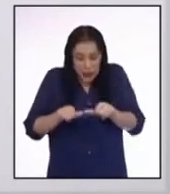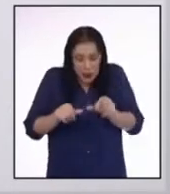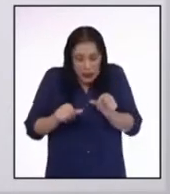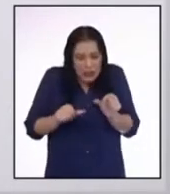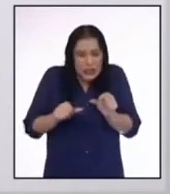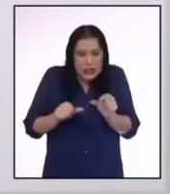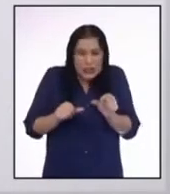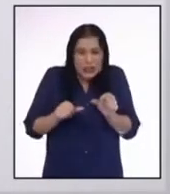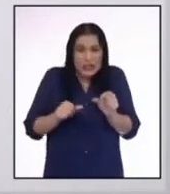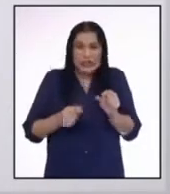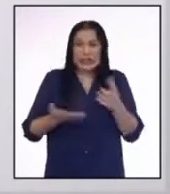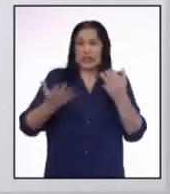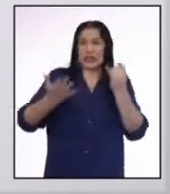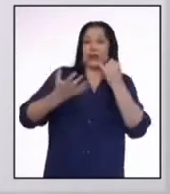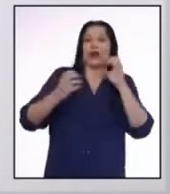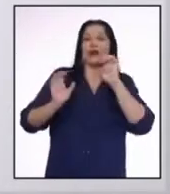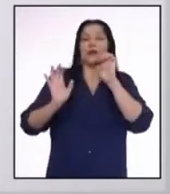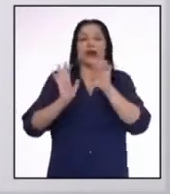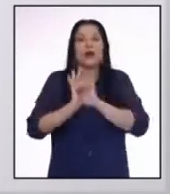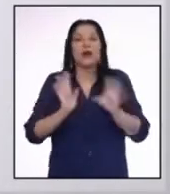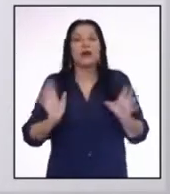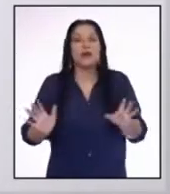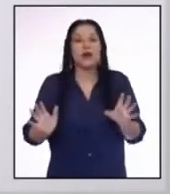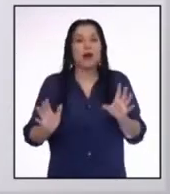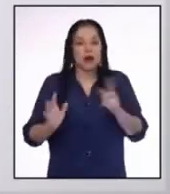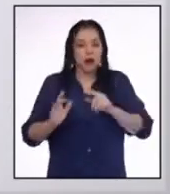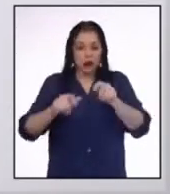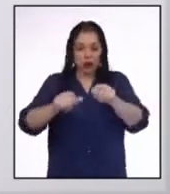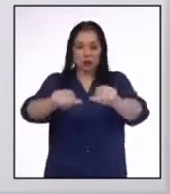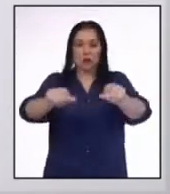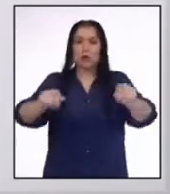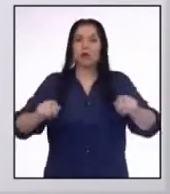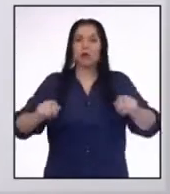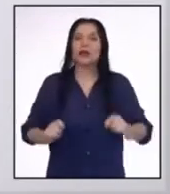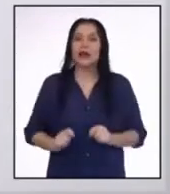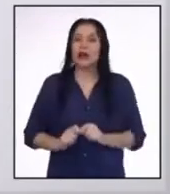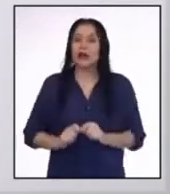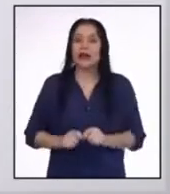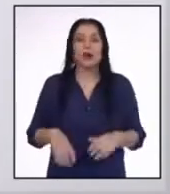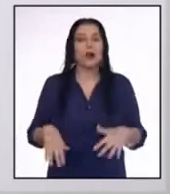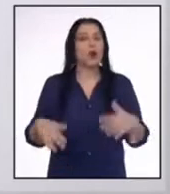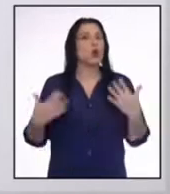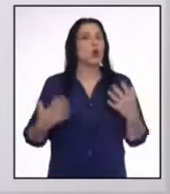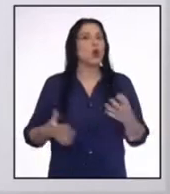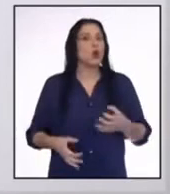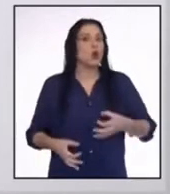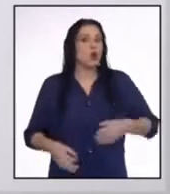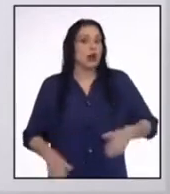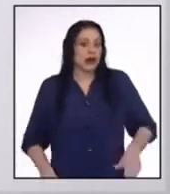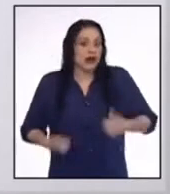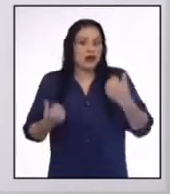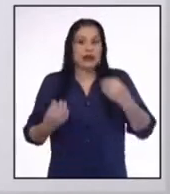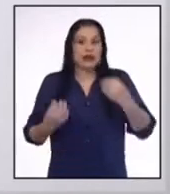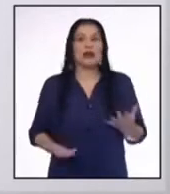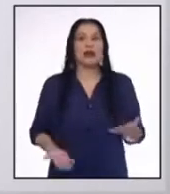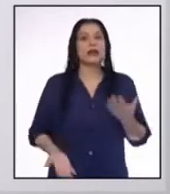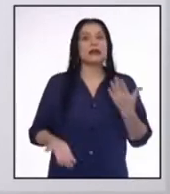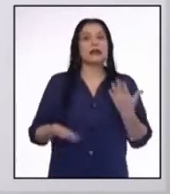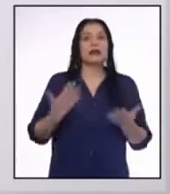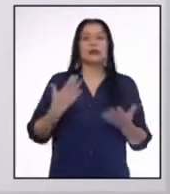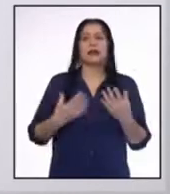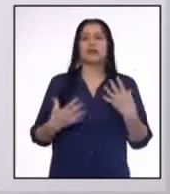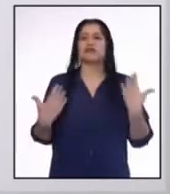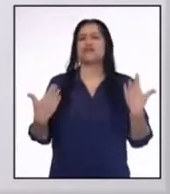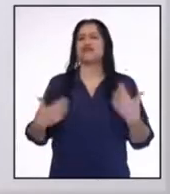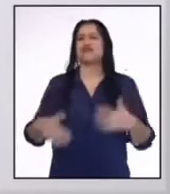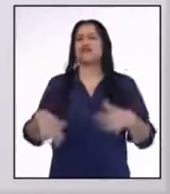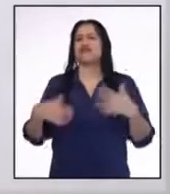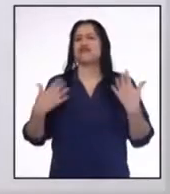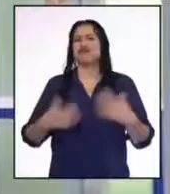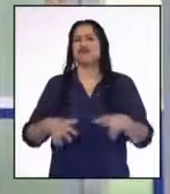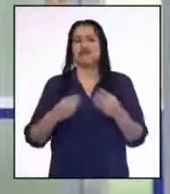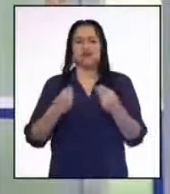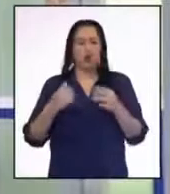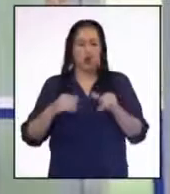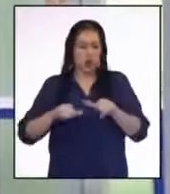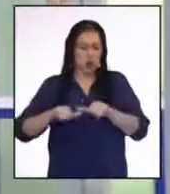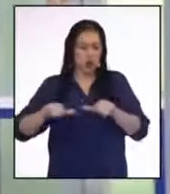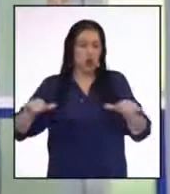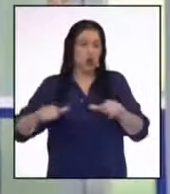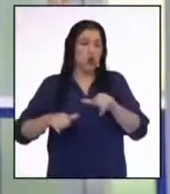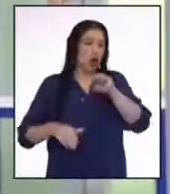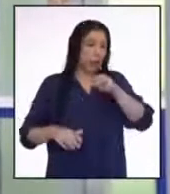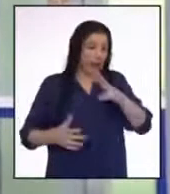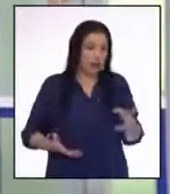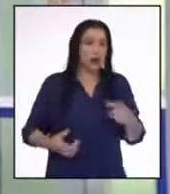dibujo a escala de, por ejemplo, un terreno? Eso en la vida real podría equivaler a muchos metros.